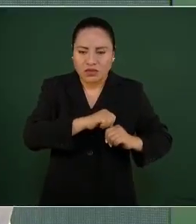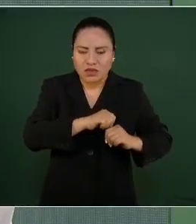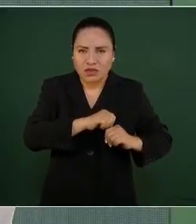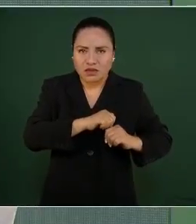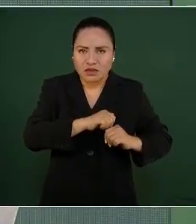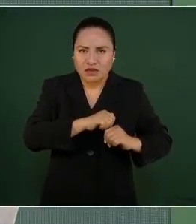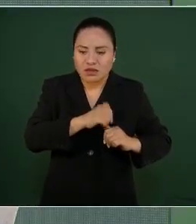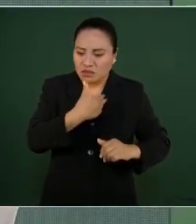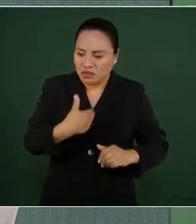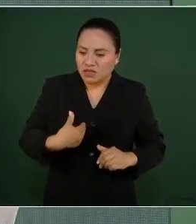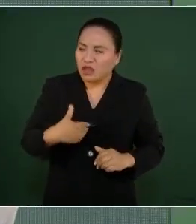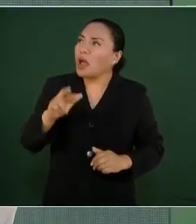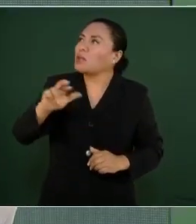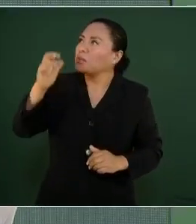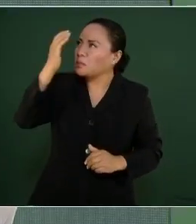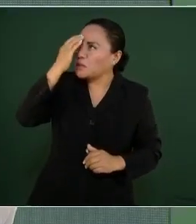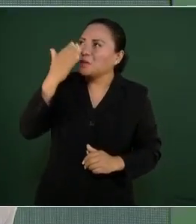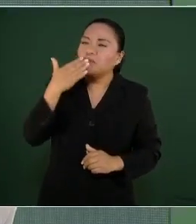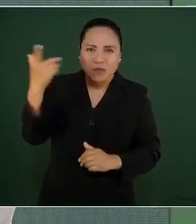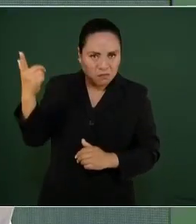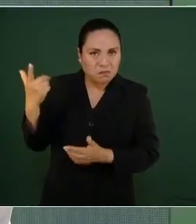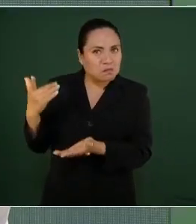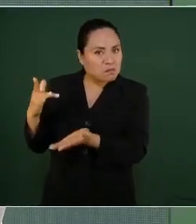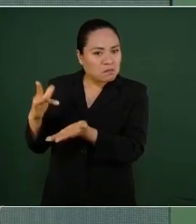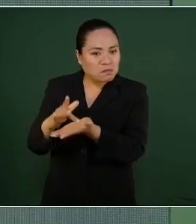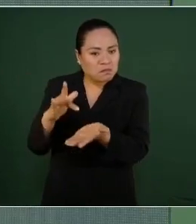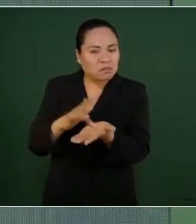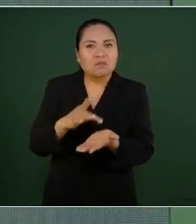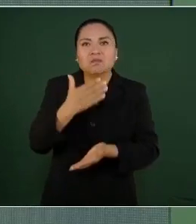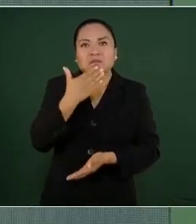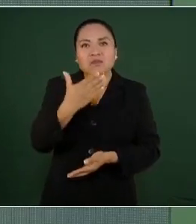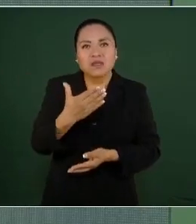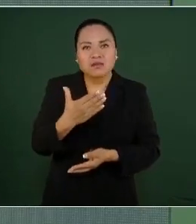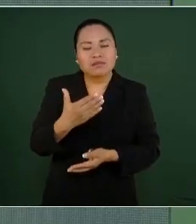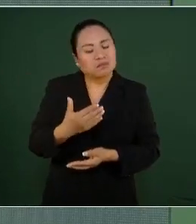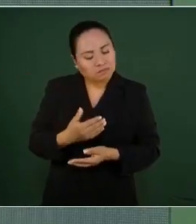va a reconocer también ese gesto.